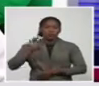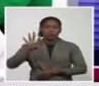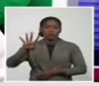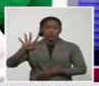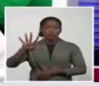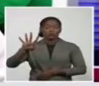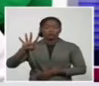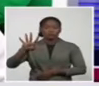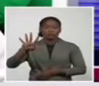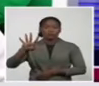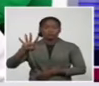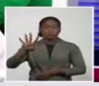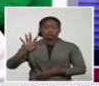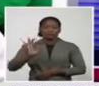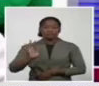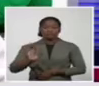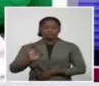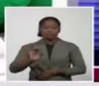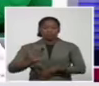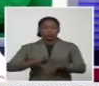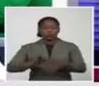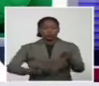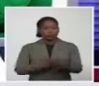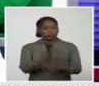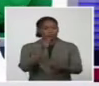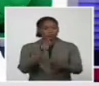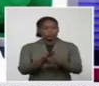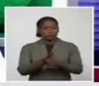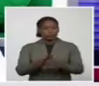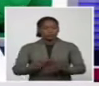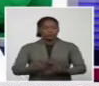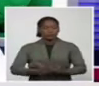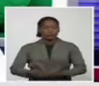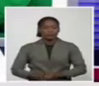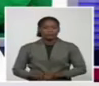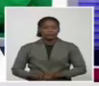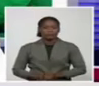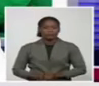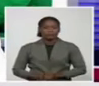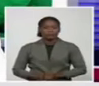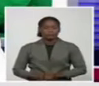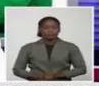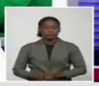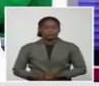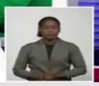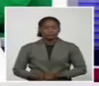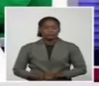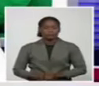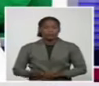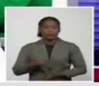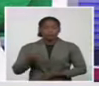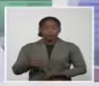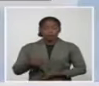en Cuba con COVID-19. De esta forma, Cuba amanece con